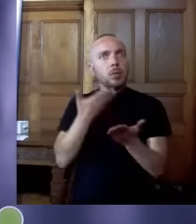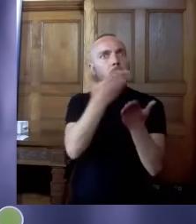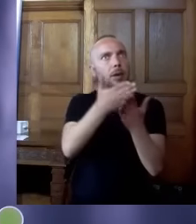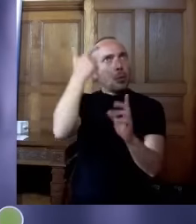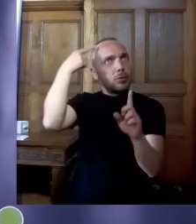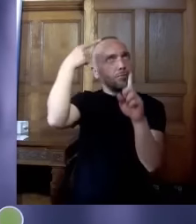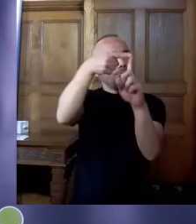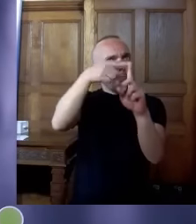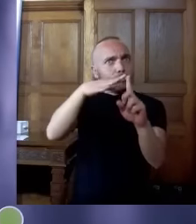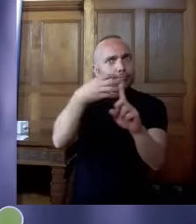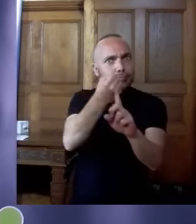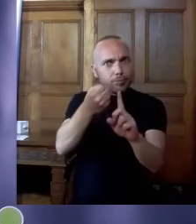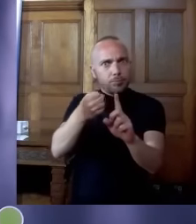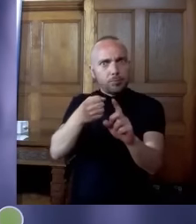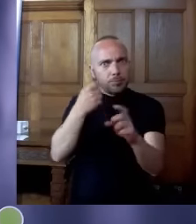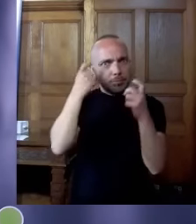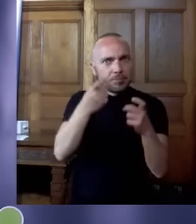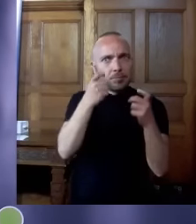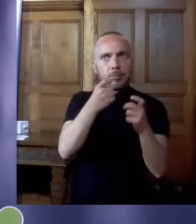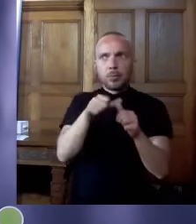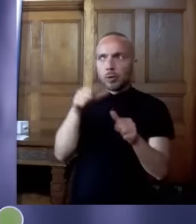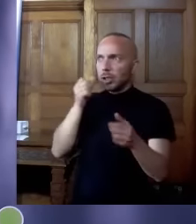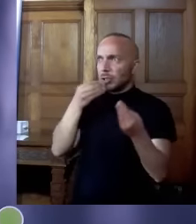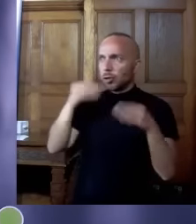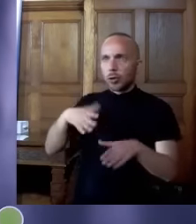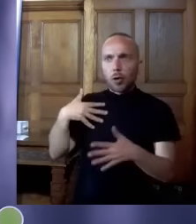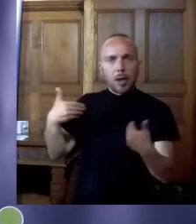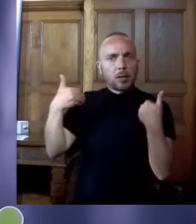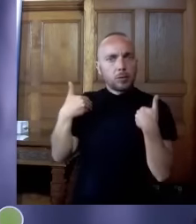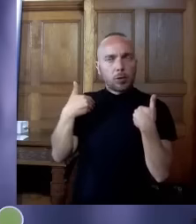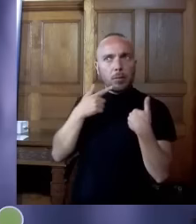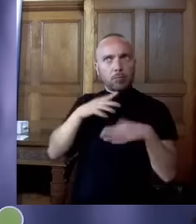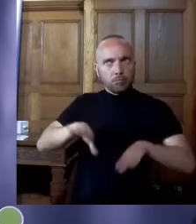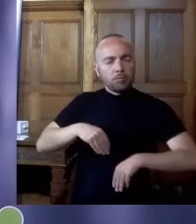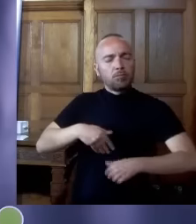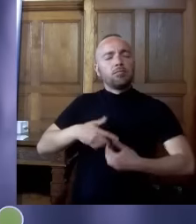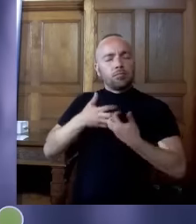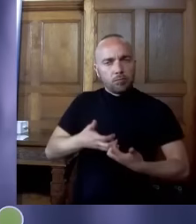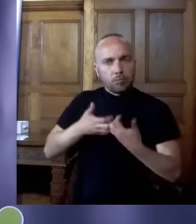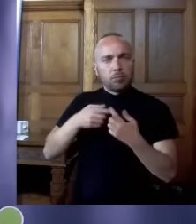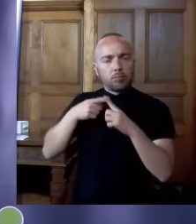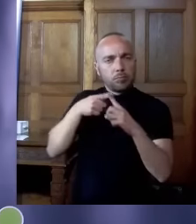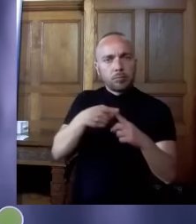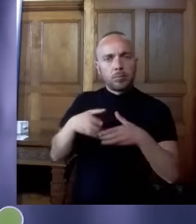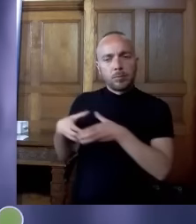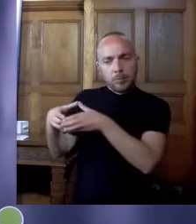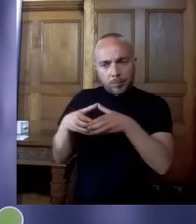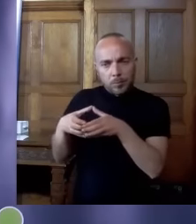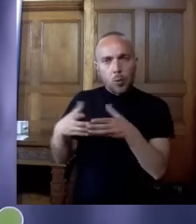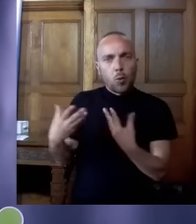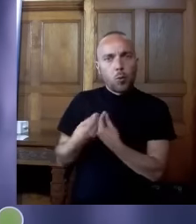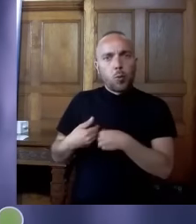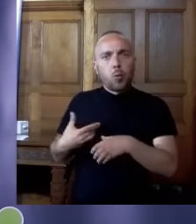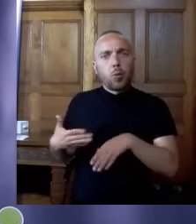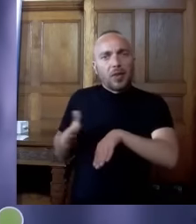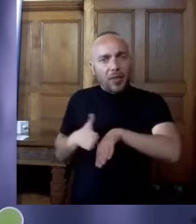miras asumir esa responsabilidad histórica y trabajar para construir conjuntamente con las izquierdas esa